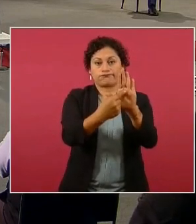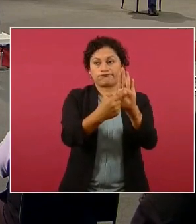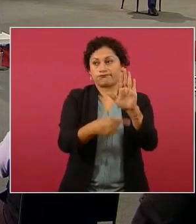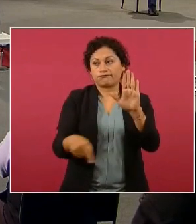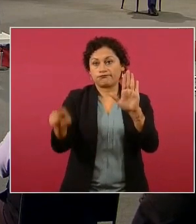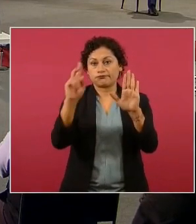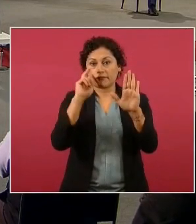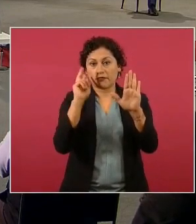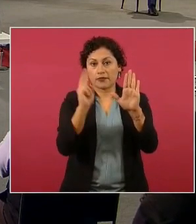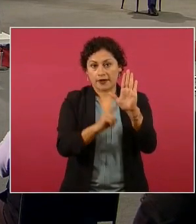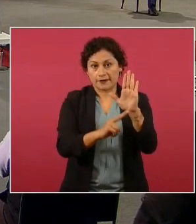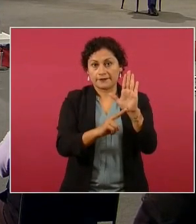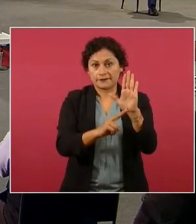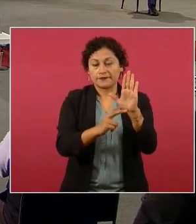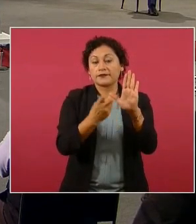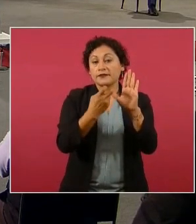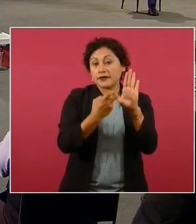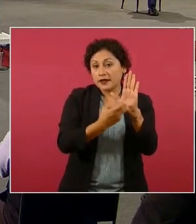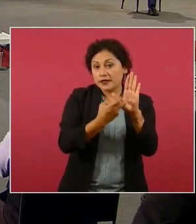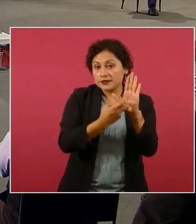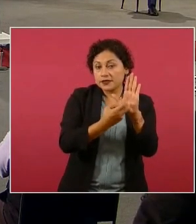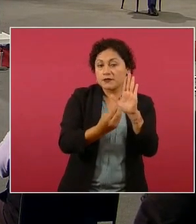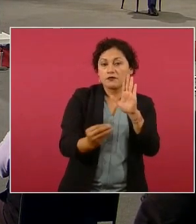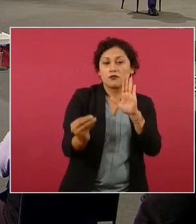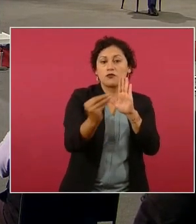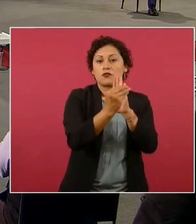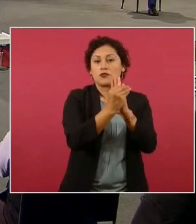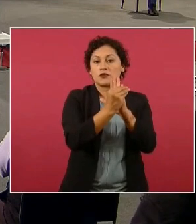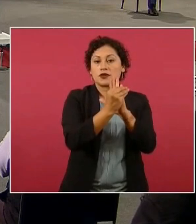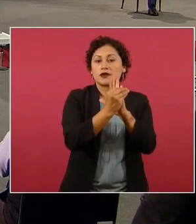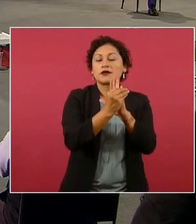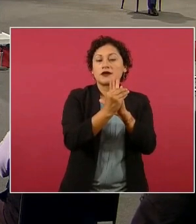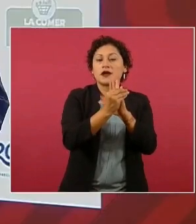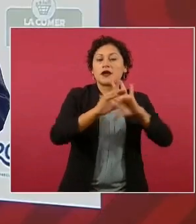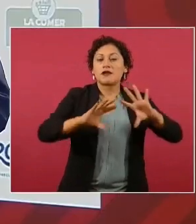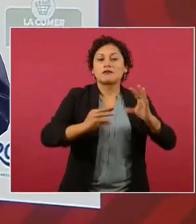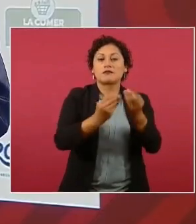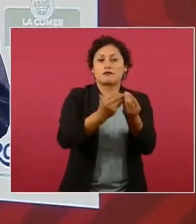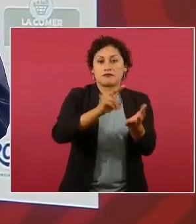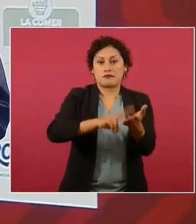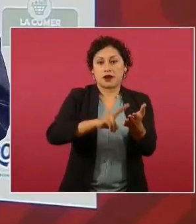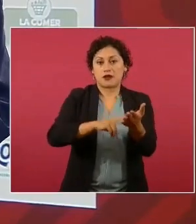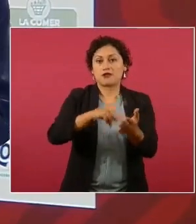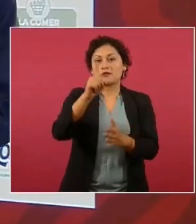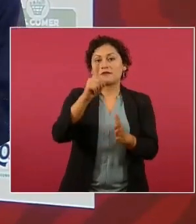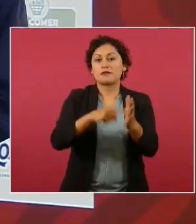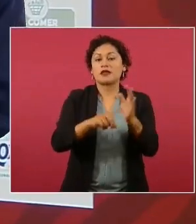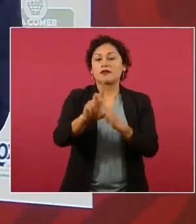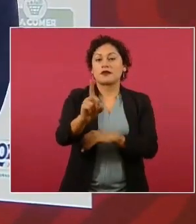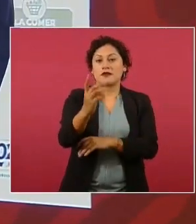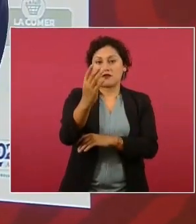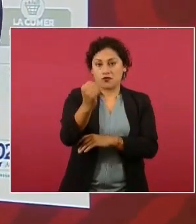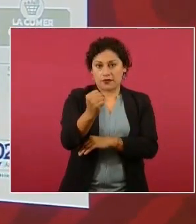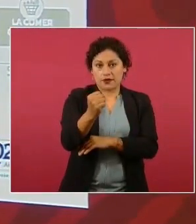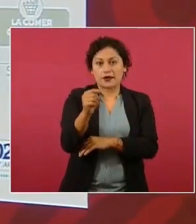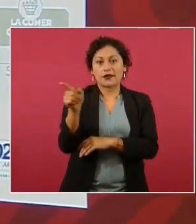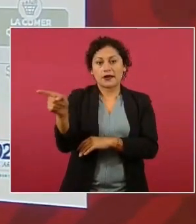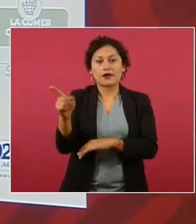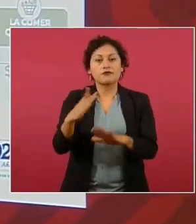inicialmente con el precio de 1039 y con el compromiso de irlo bajando